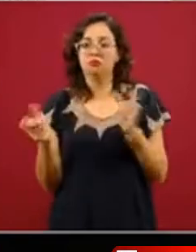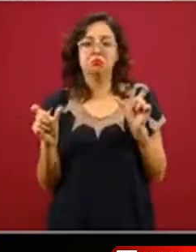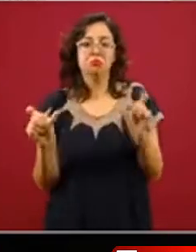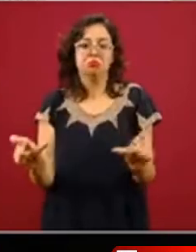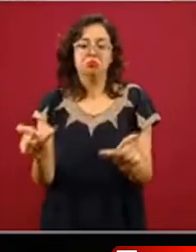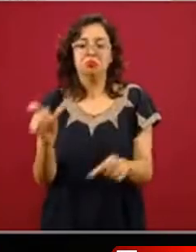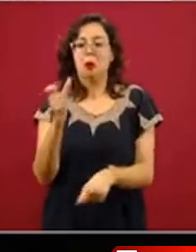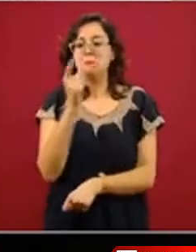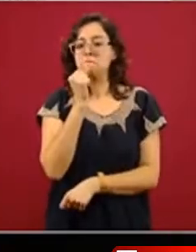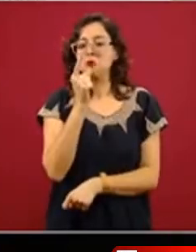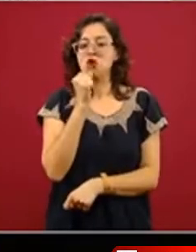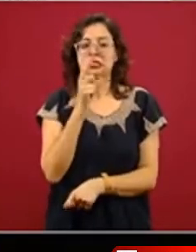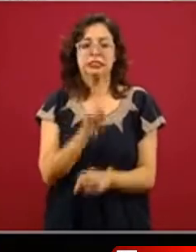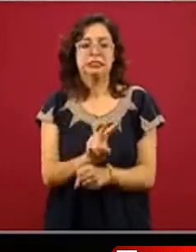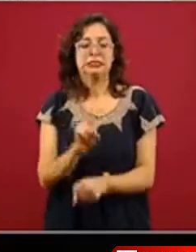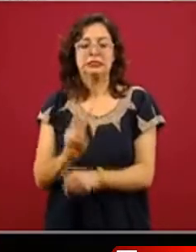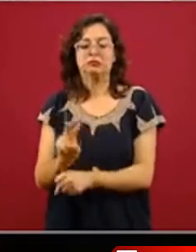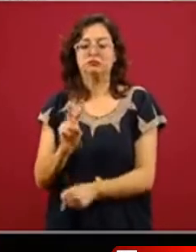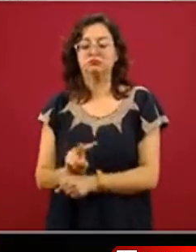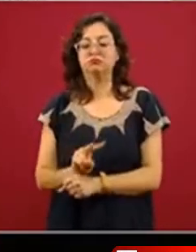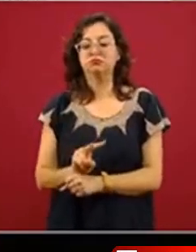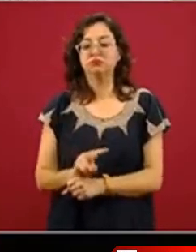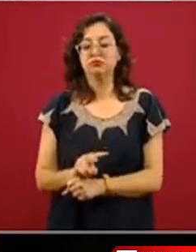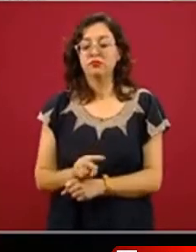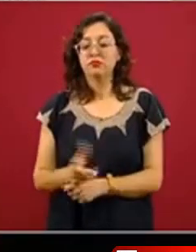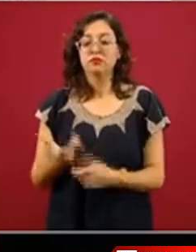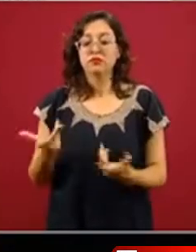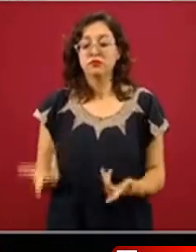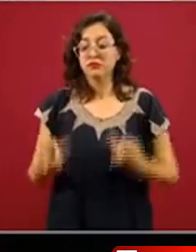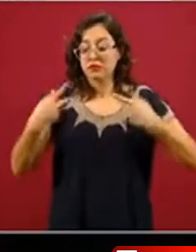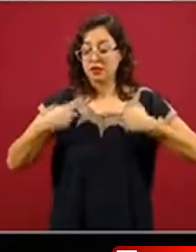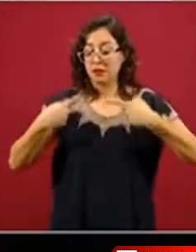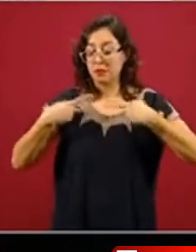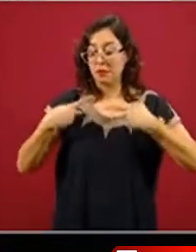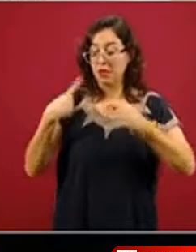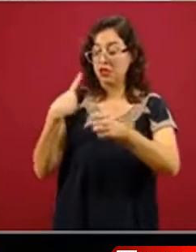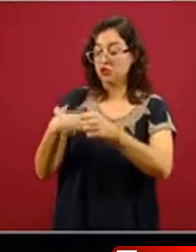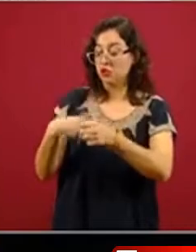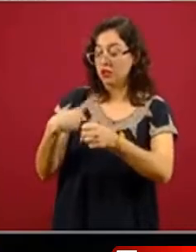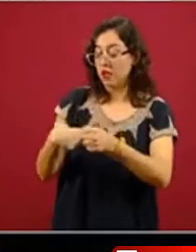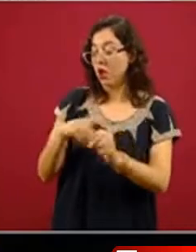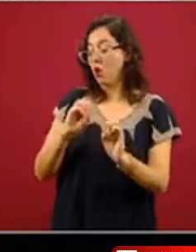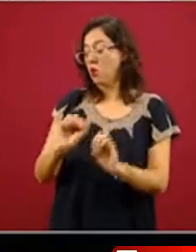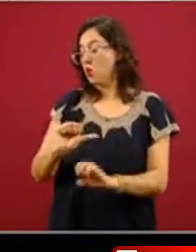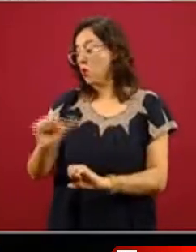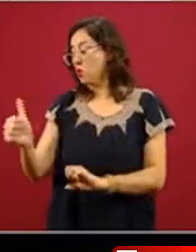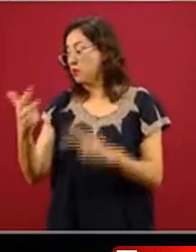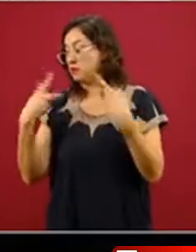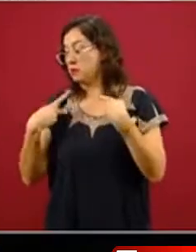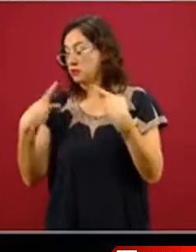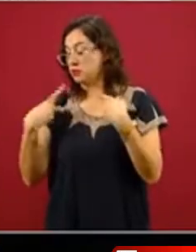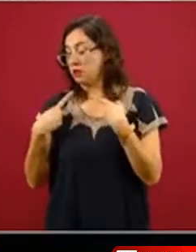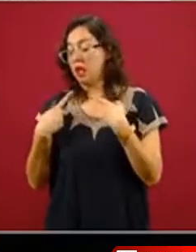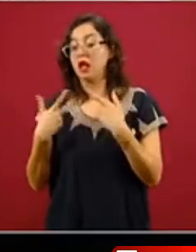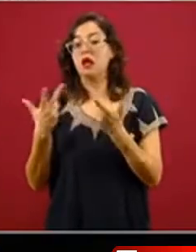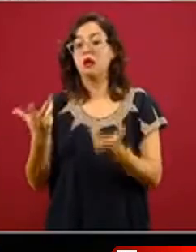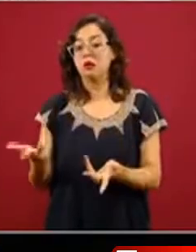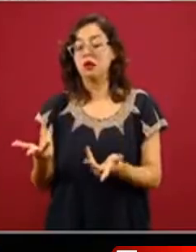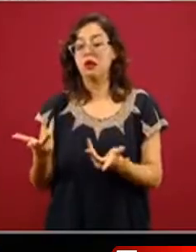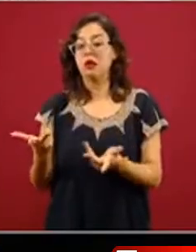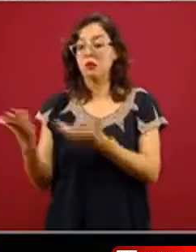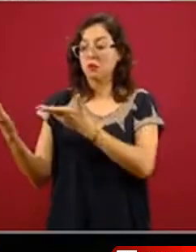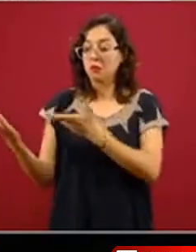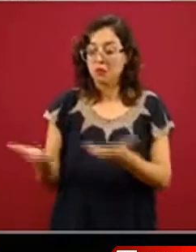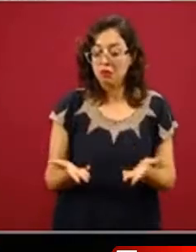que ellos cumplen con su función desde el trato que se le da al paciente o al familiar del paciente que llega a una institución de